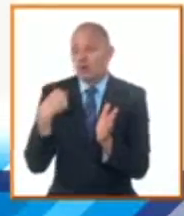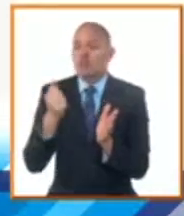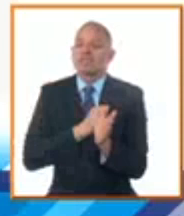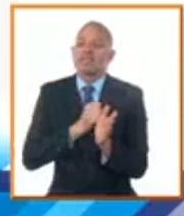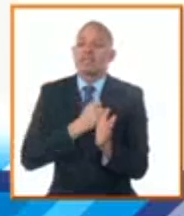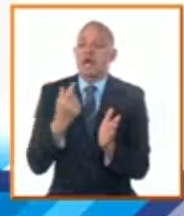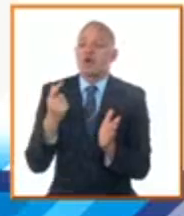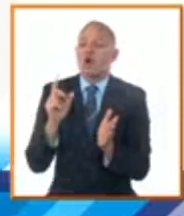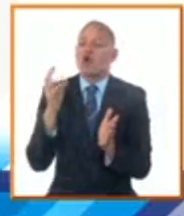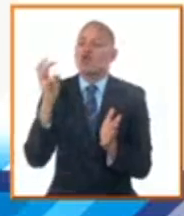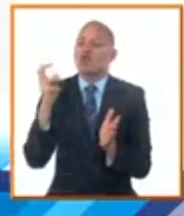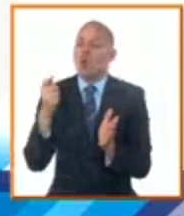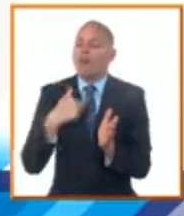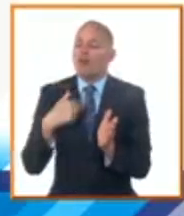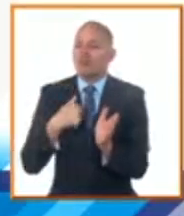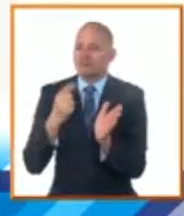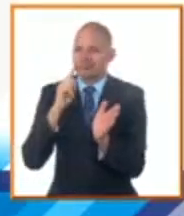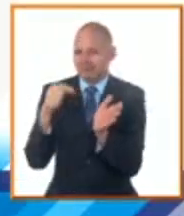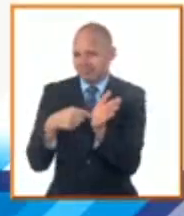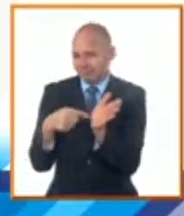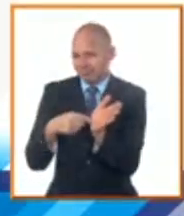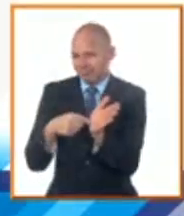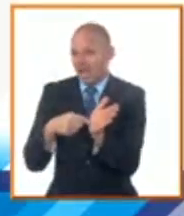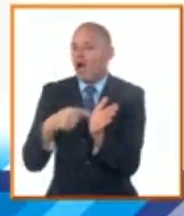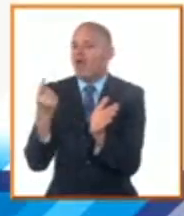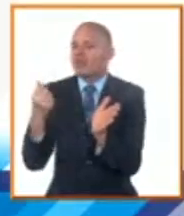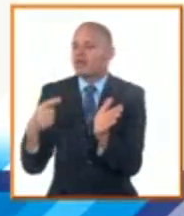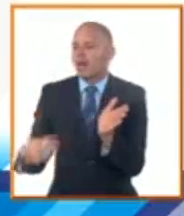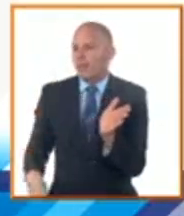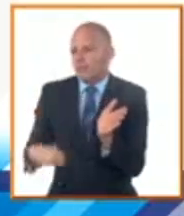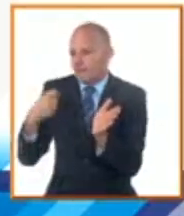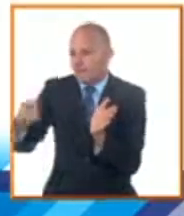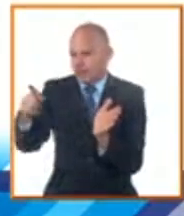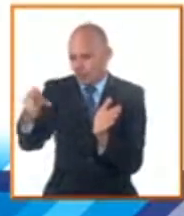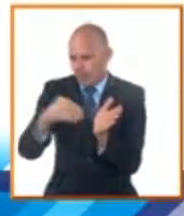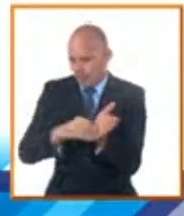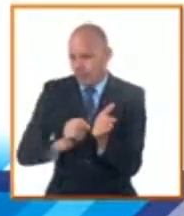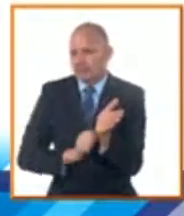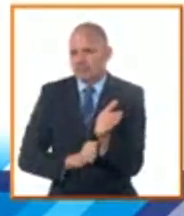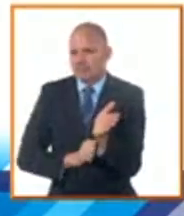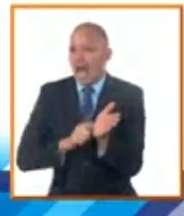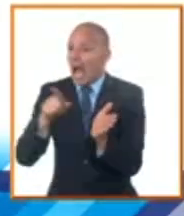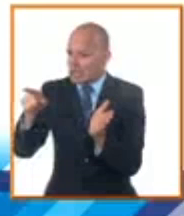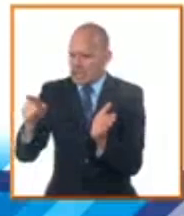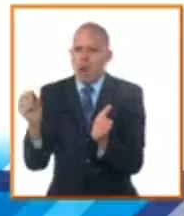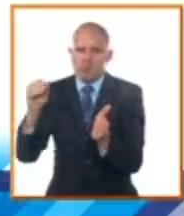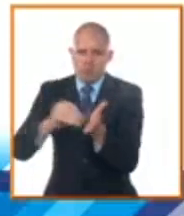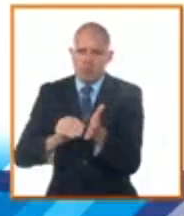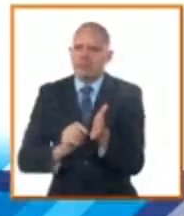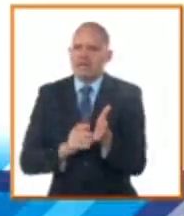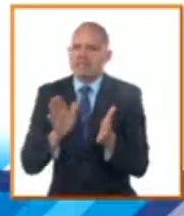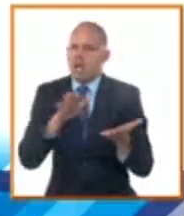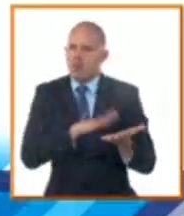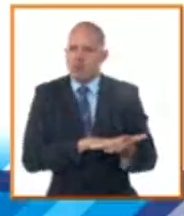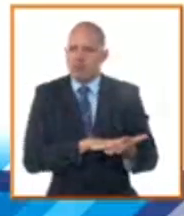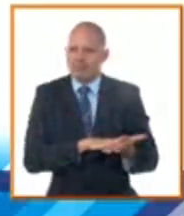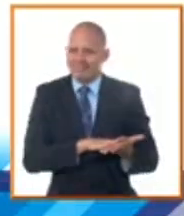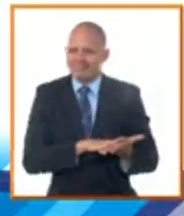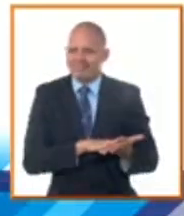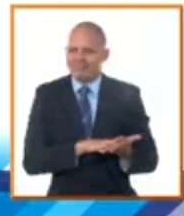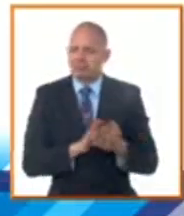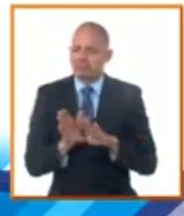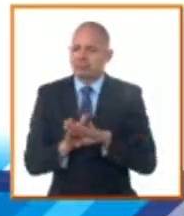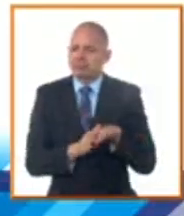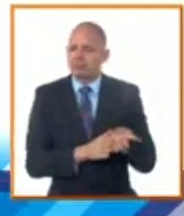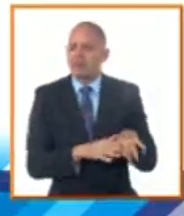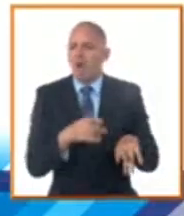de entidades financieras, debidamente aprobadas en el país. Pero no nos quedamos ahí. En abril hicimos